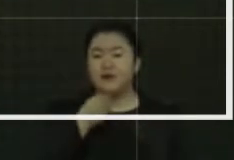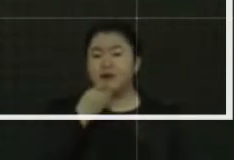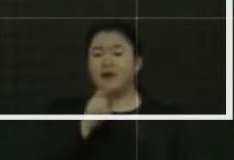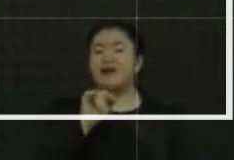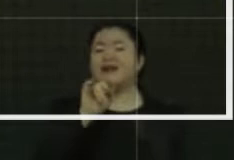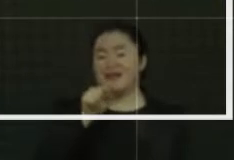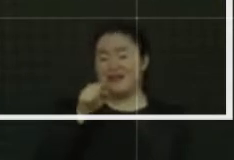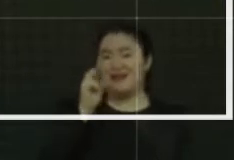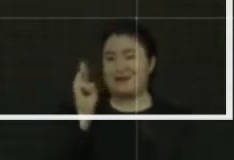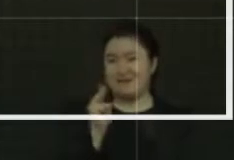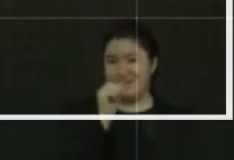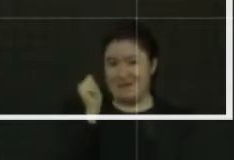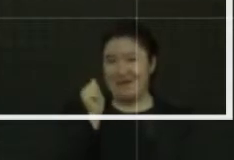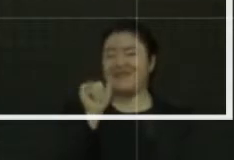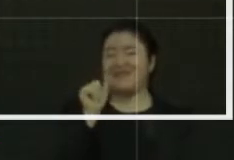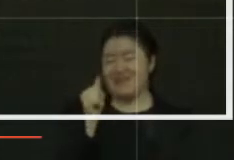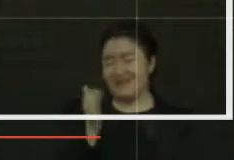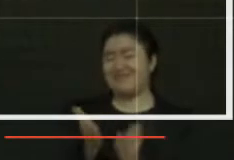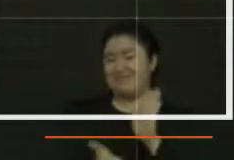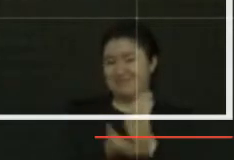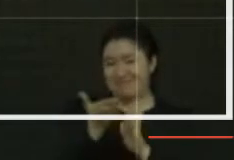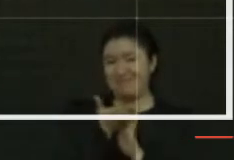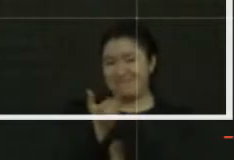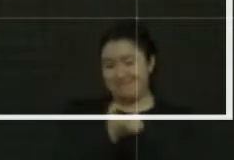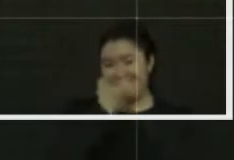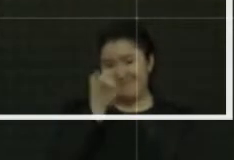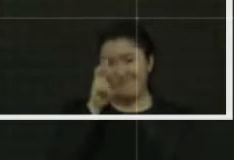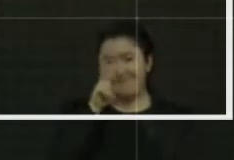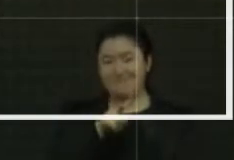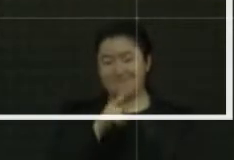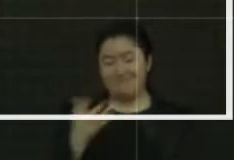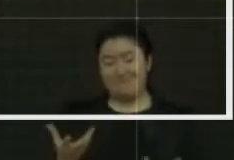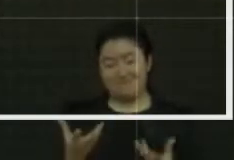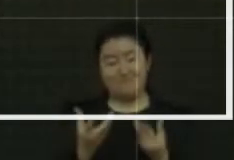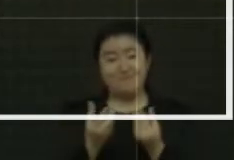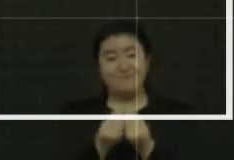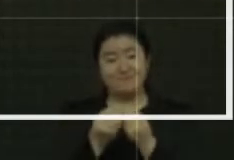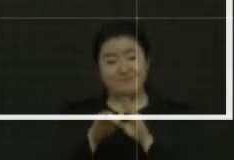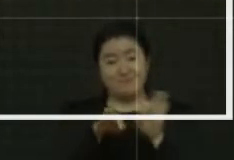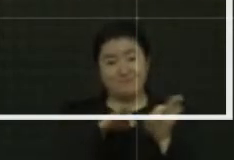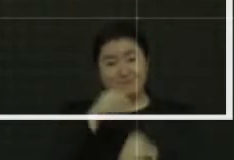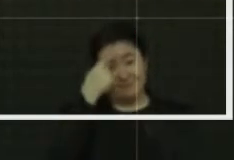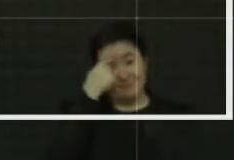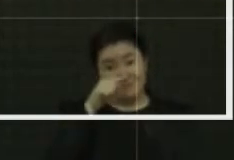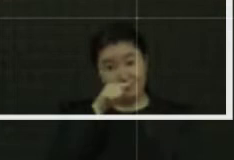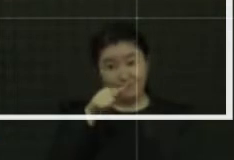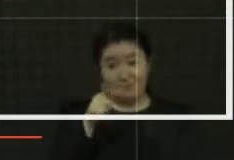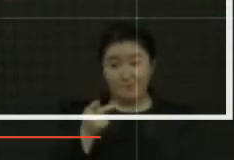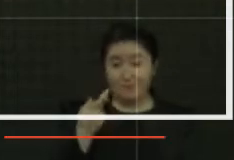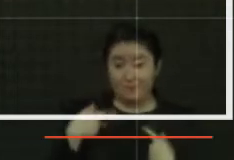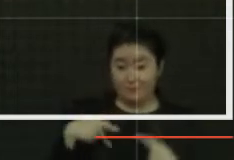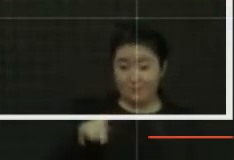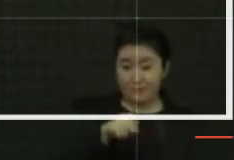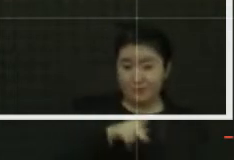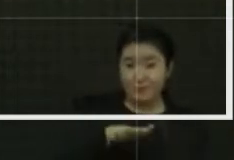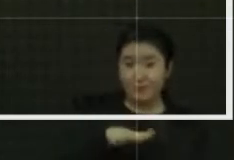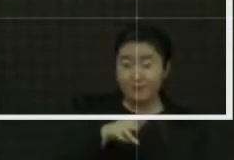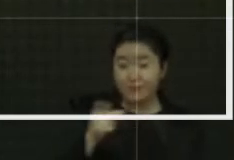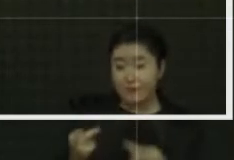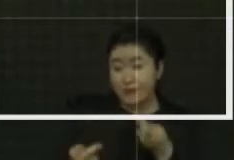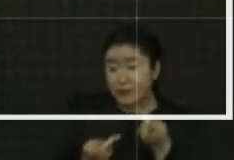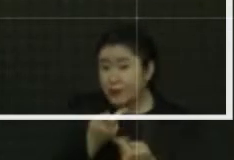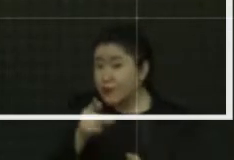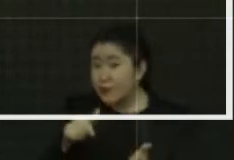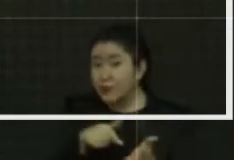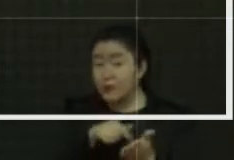una escuela en Milpalta, que estamos trabajando justamente en la consulta a los pueblos para saber si es en Villa Milpalta